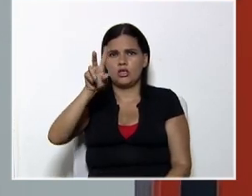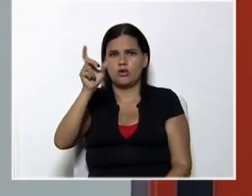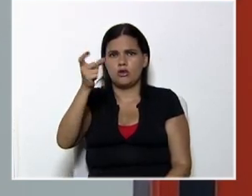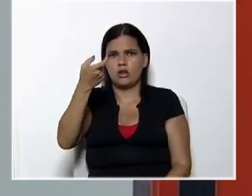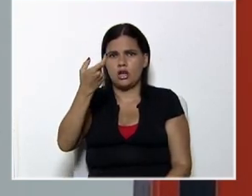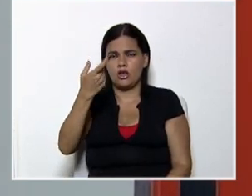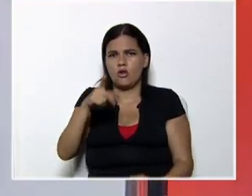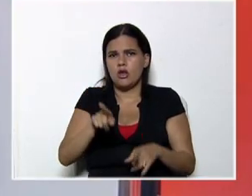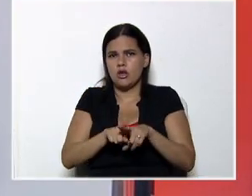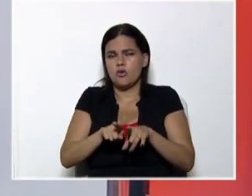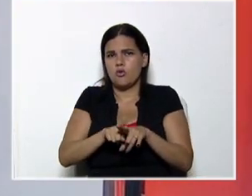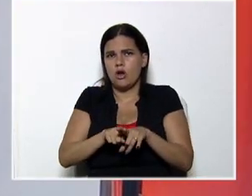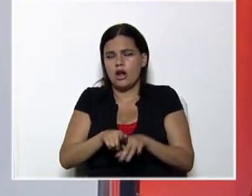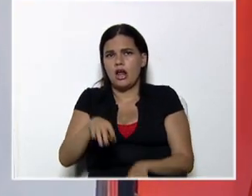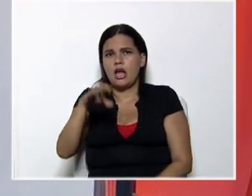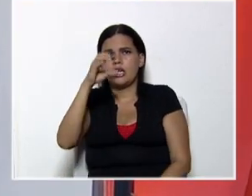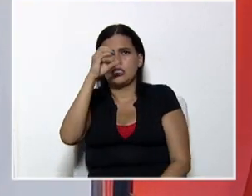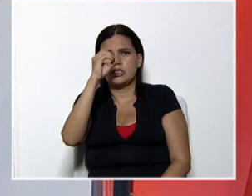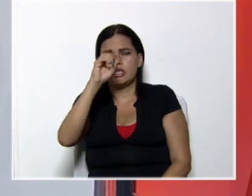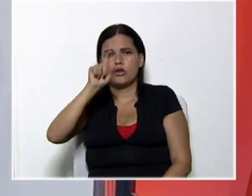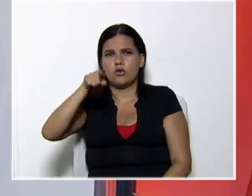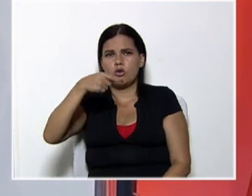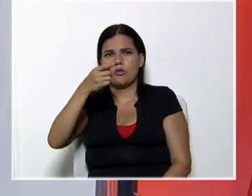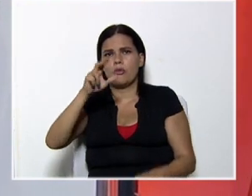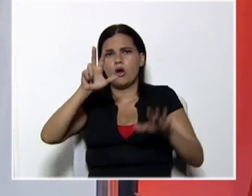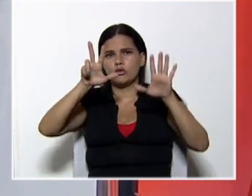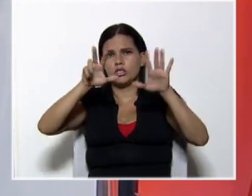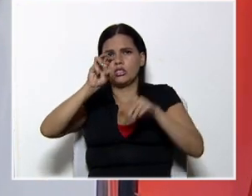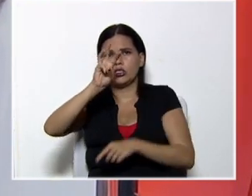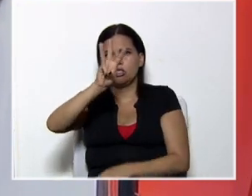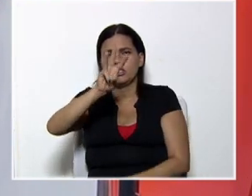da 0,83.